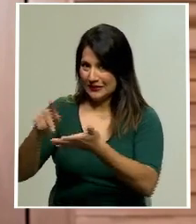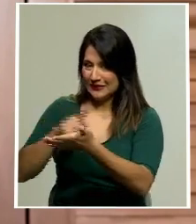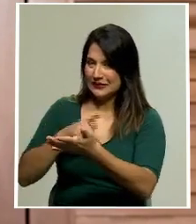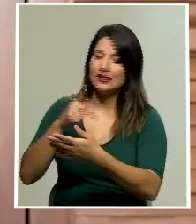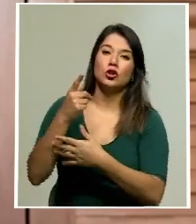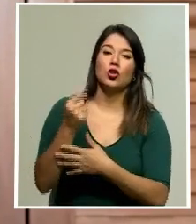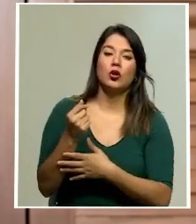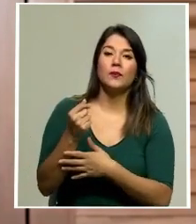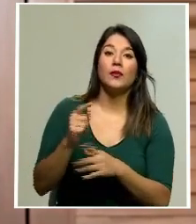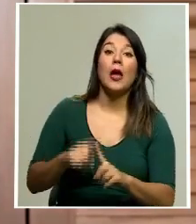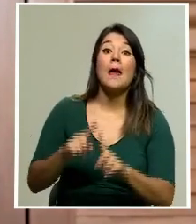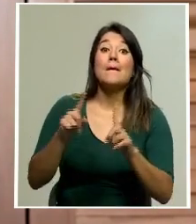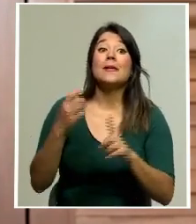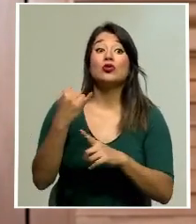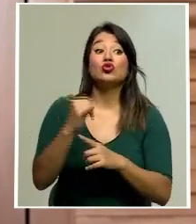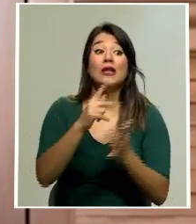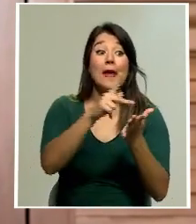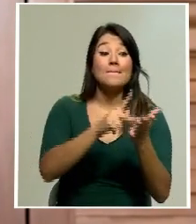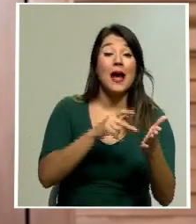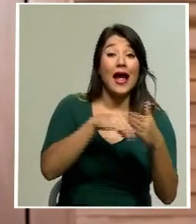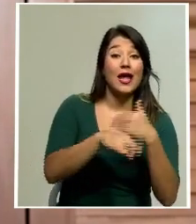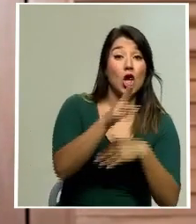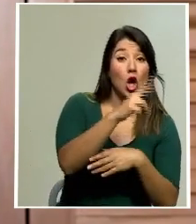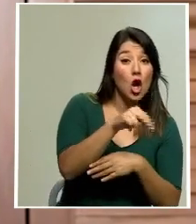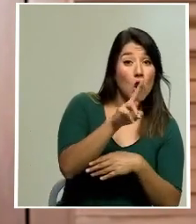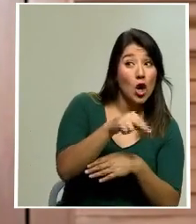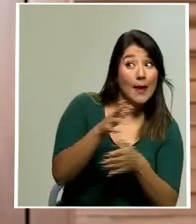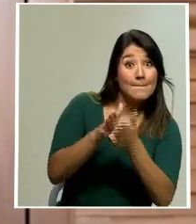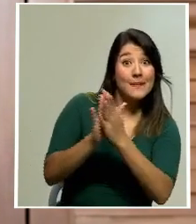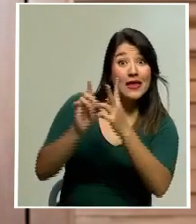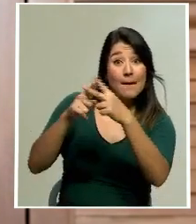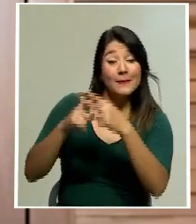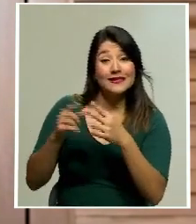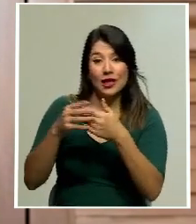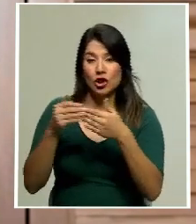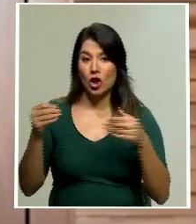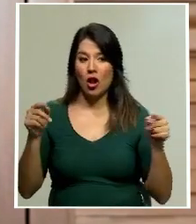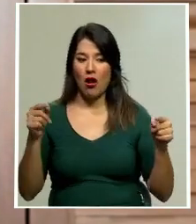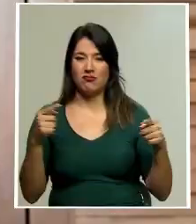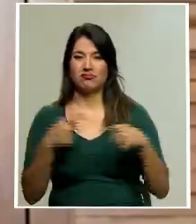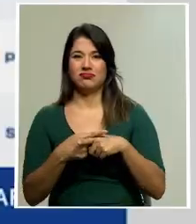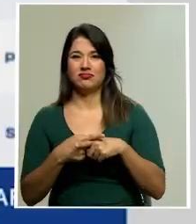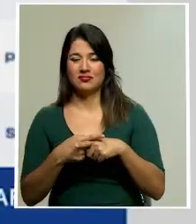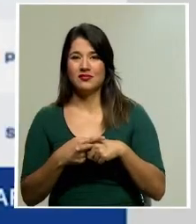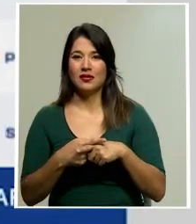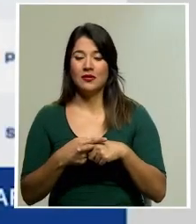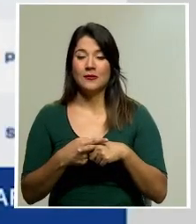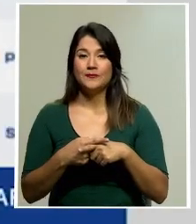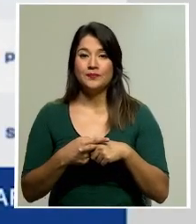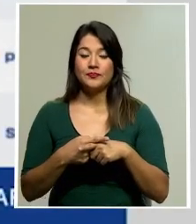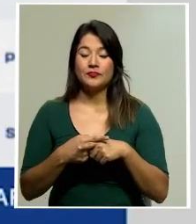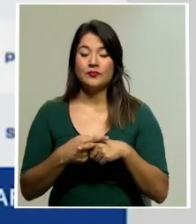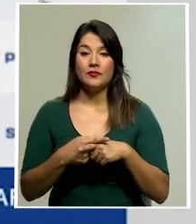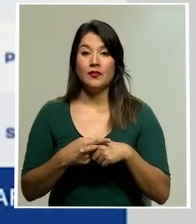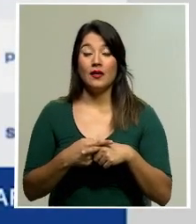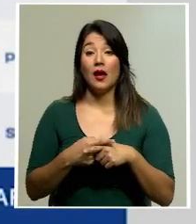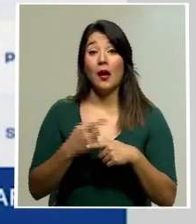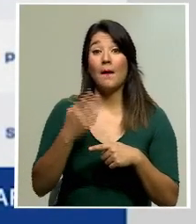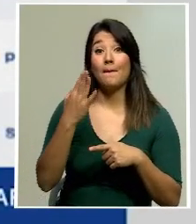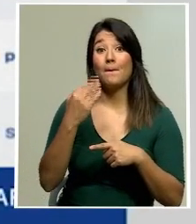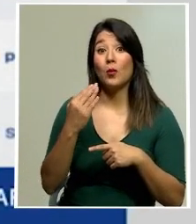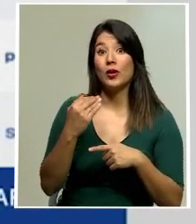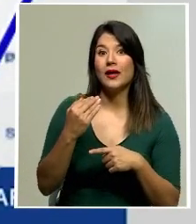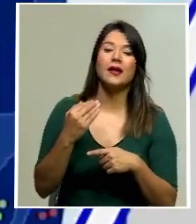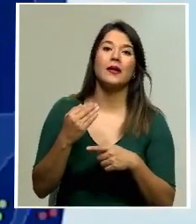solo colones y nos vamos a endeudar en dólares, esto también tiene pues un costo, ¿verdad?, que va a ir